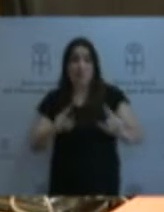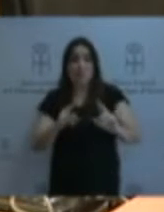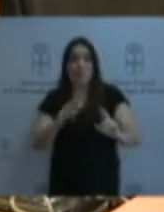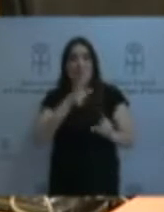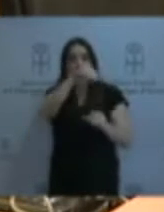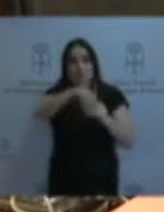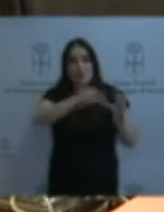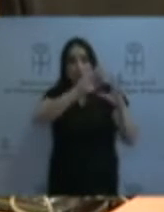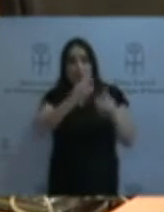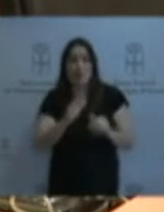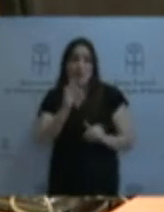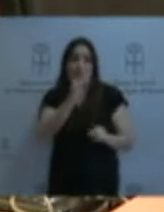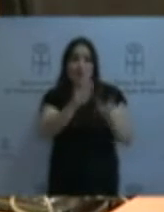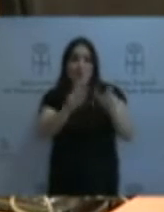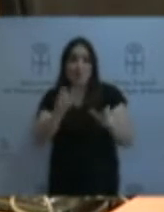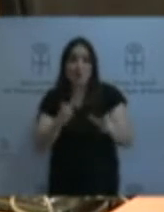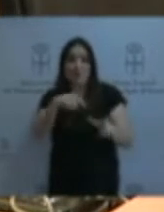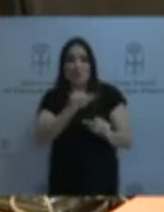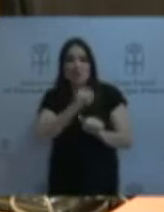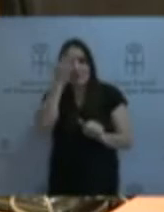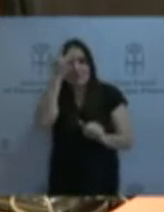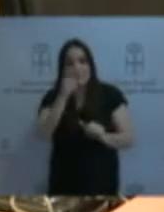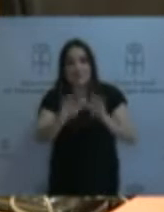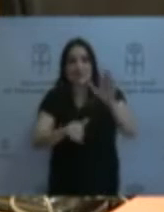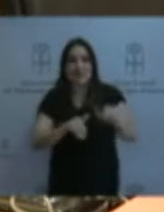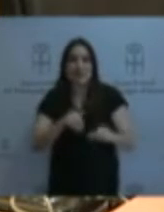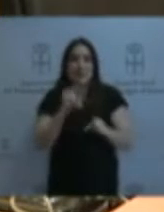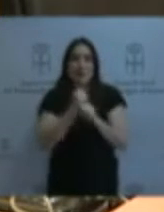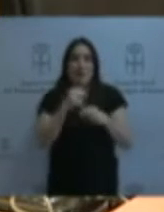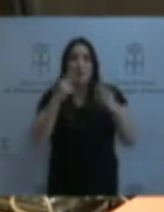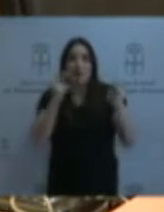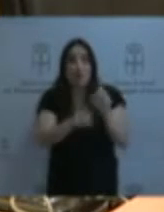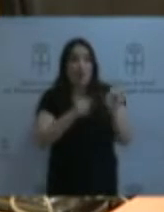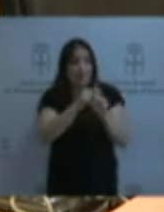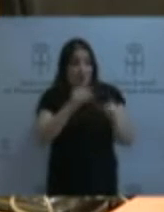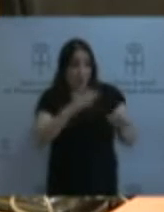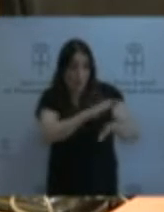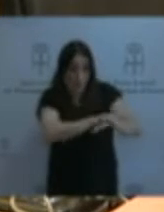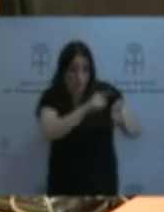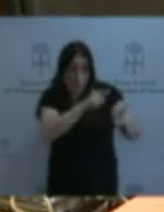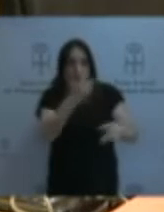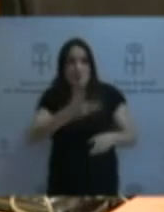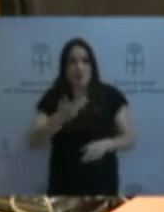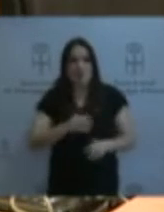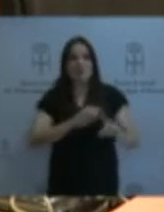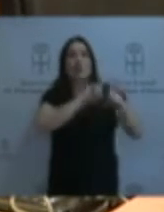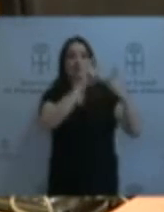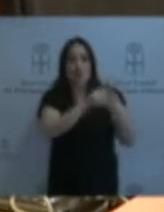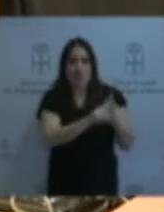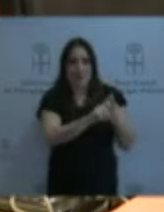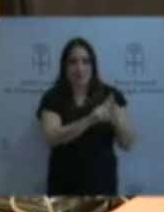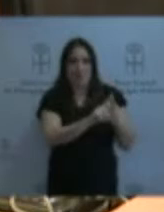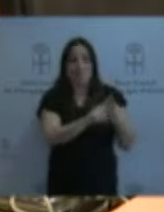de la Administración como de quienes tienen puesta su expectativa en las convocatorias de empleo público, las intenciones de su Gobierno tienen mucha trascendencia. La primera,